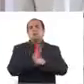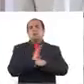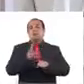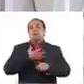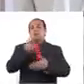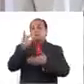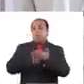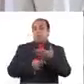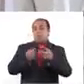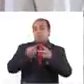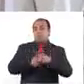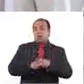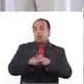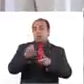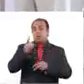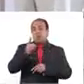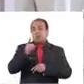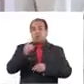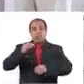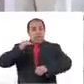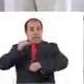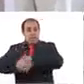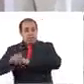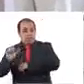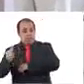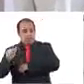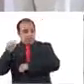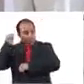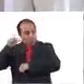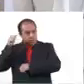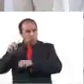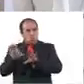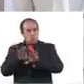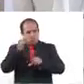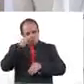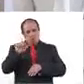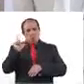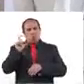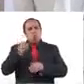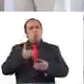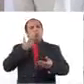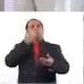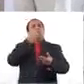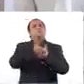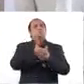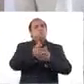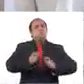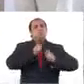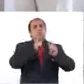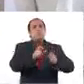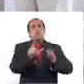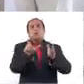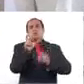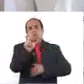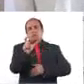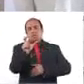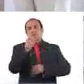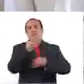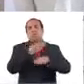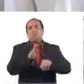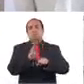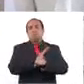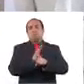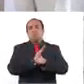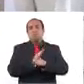en abril ¿Cómo saben cuándo ir? Entren a la página del Secretaría del Bienestar del